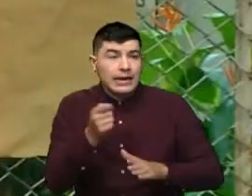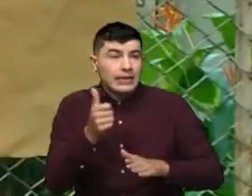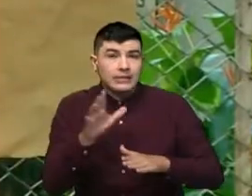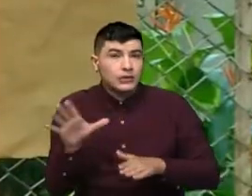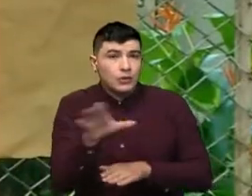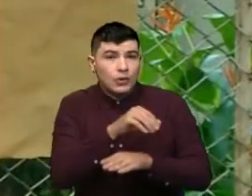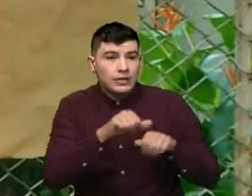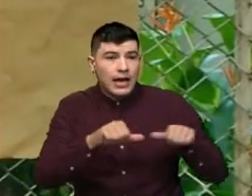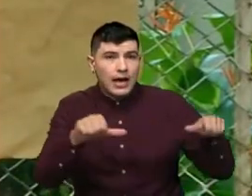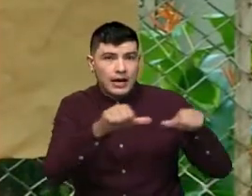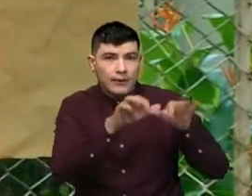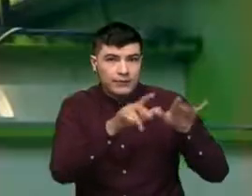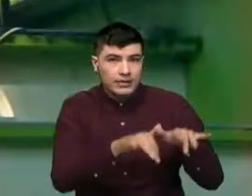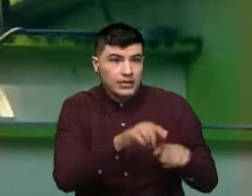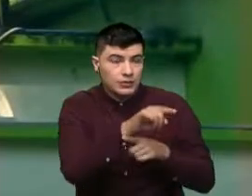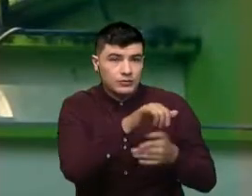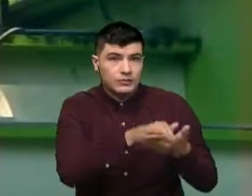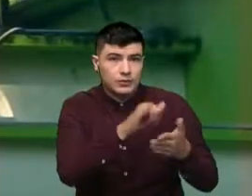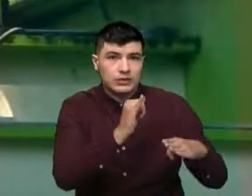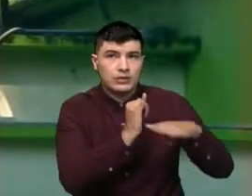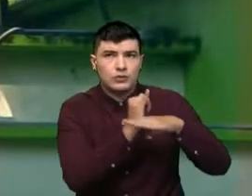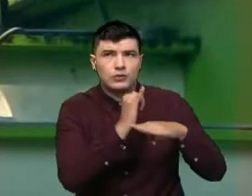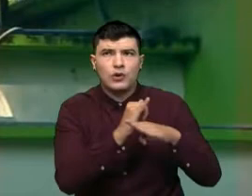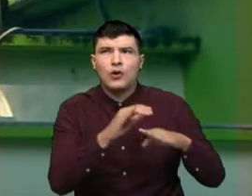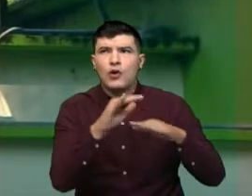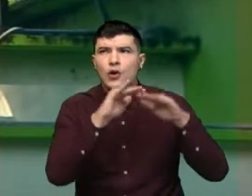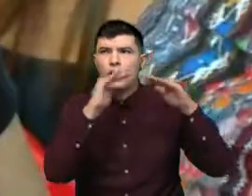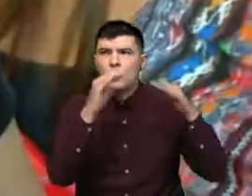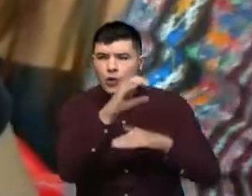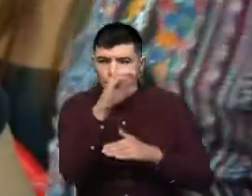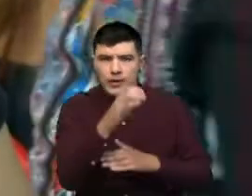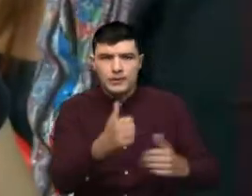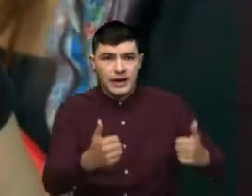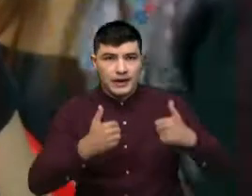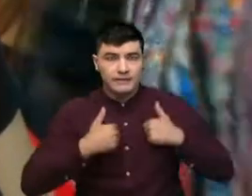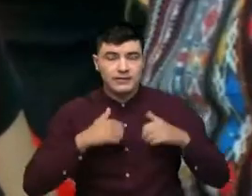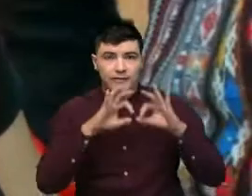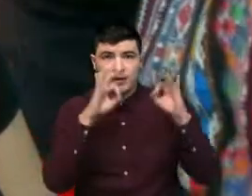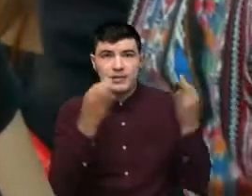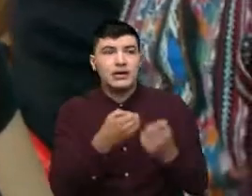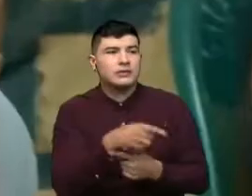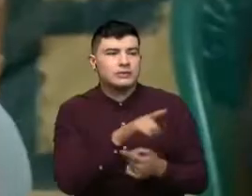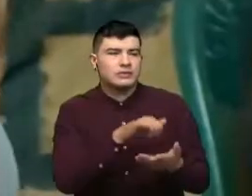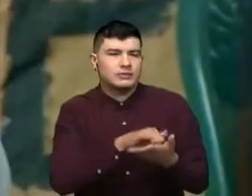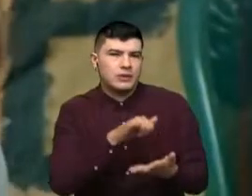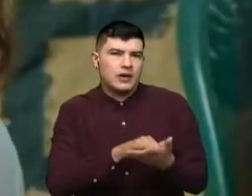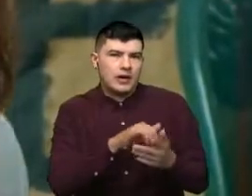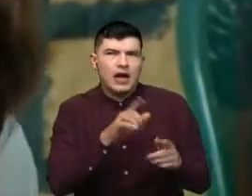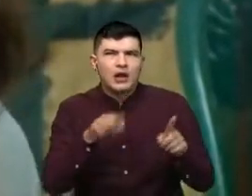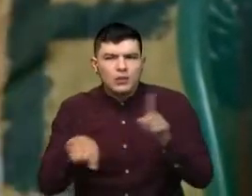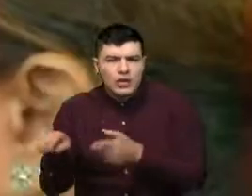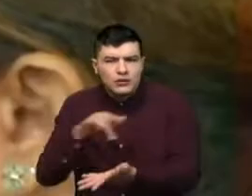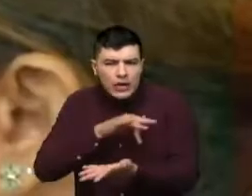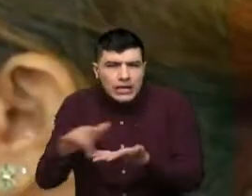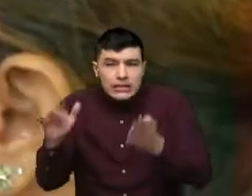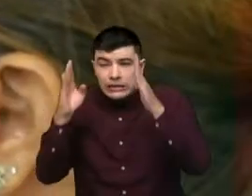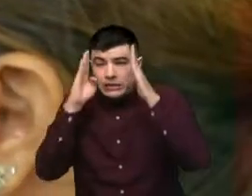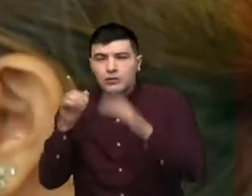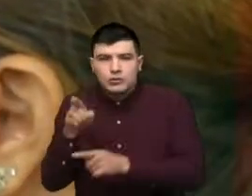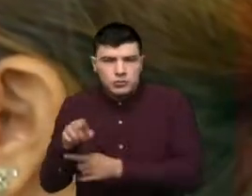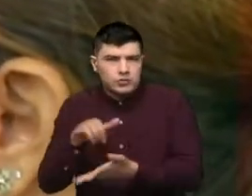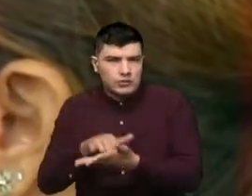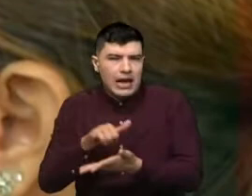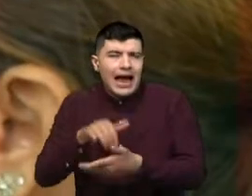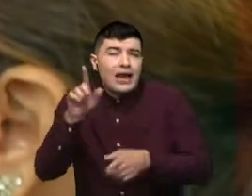áreas del instituto colombiano de bienestar familiar sede sur en floridablanca sólo algunas urgencias son atendidas se van a